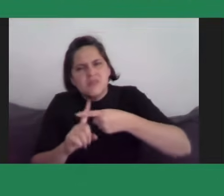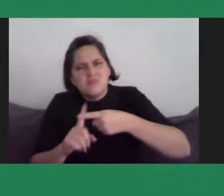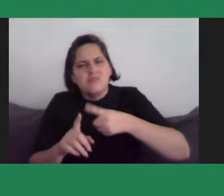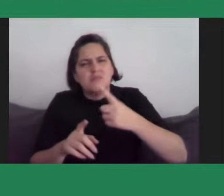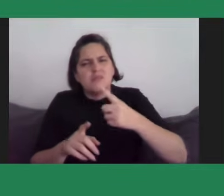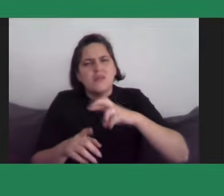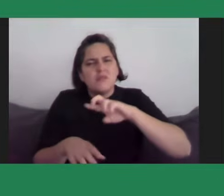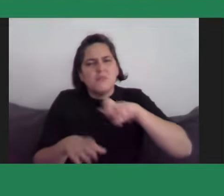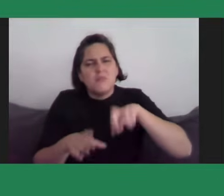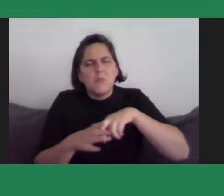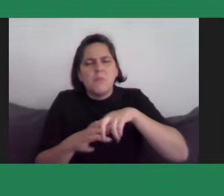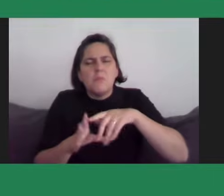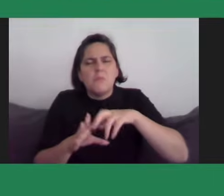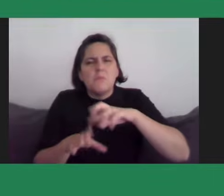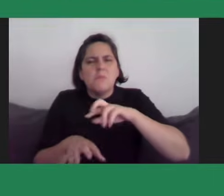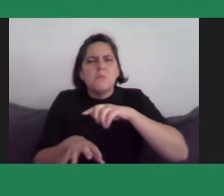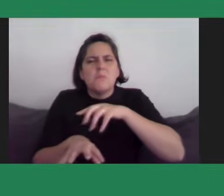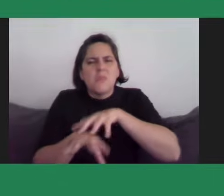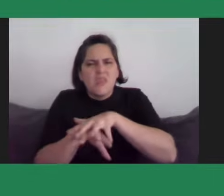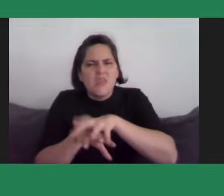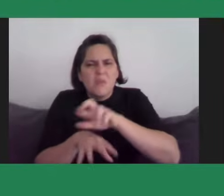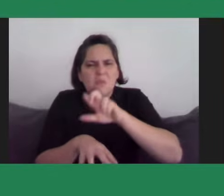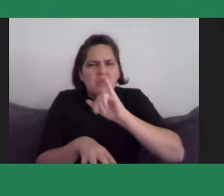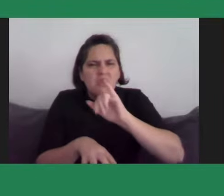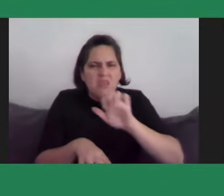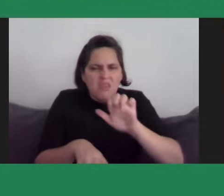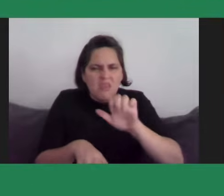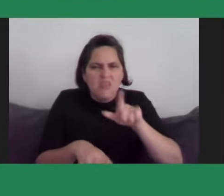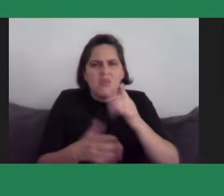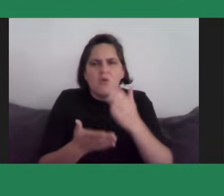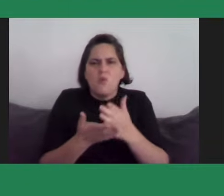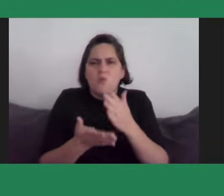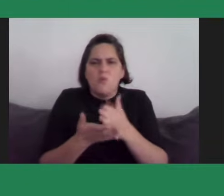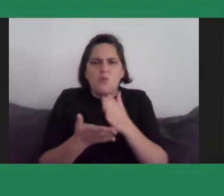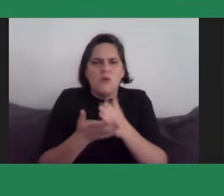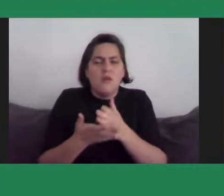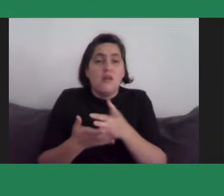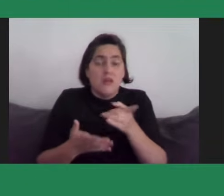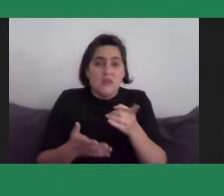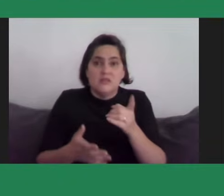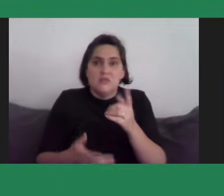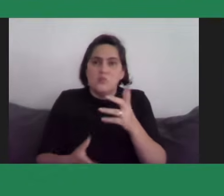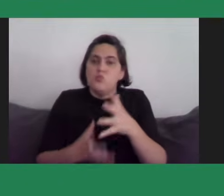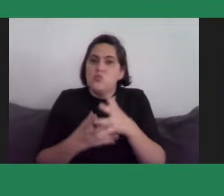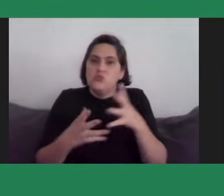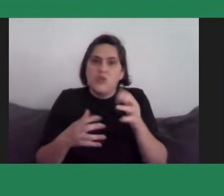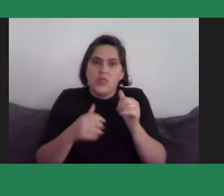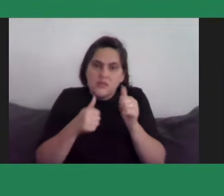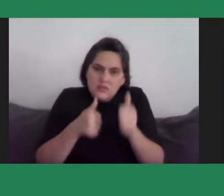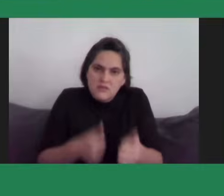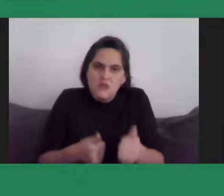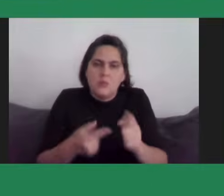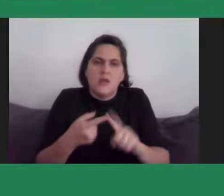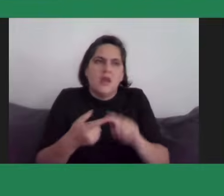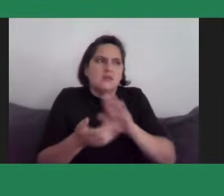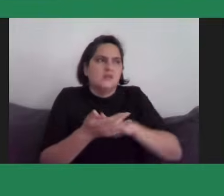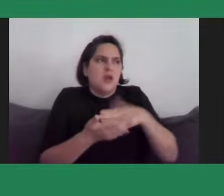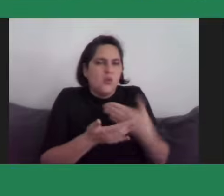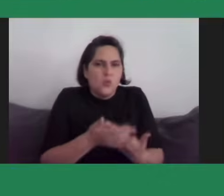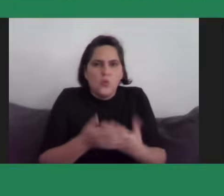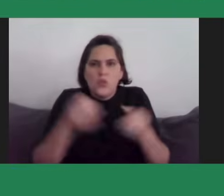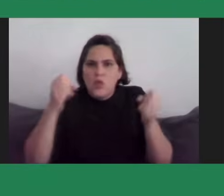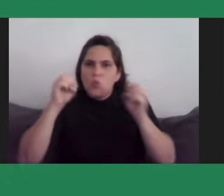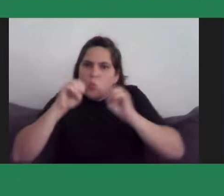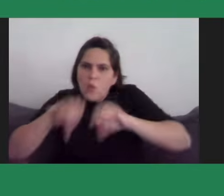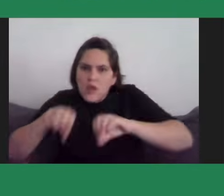autistas, niños y niñas autistas. Es un desafío entonces para salud y también para educación y por eso estamos